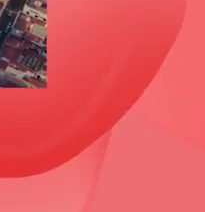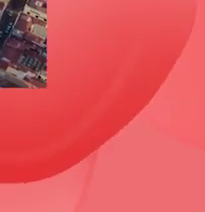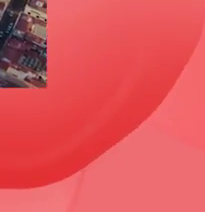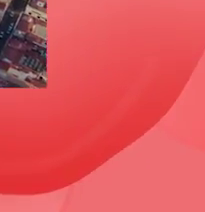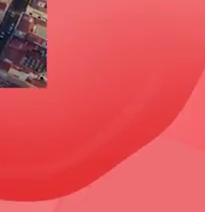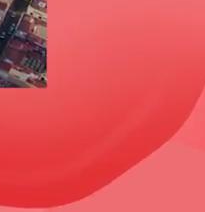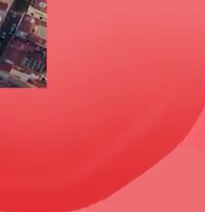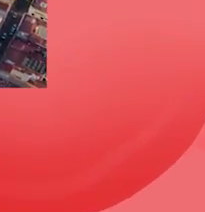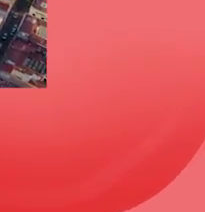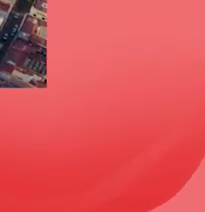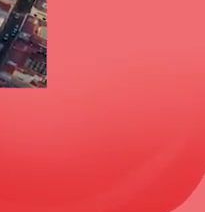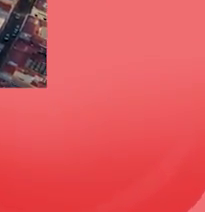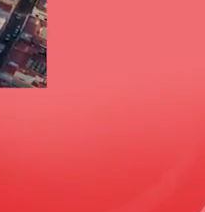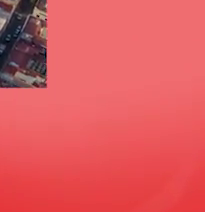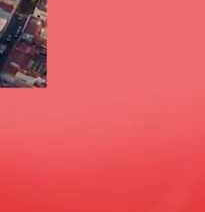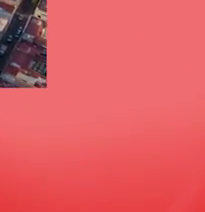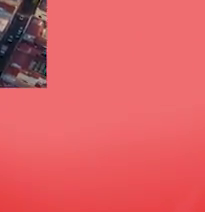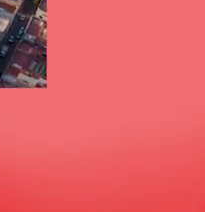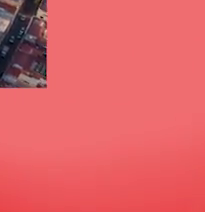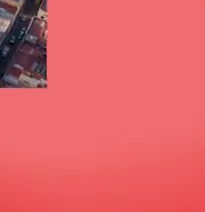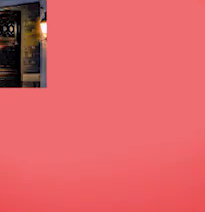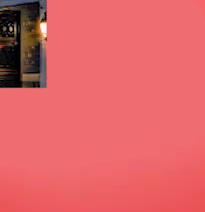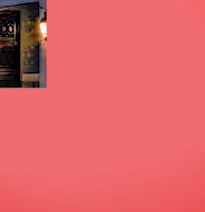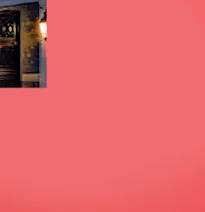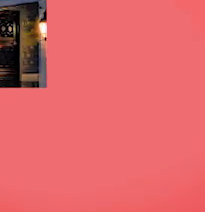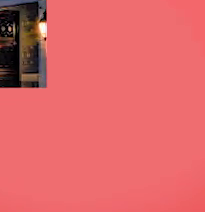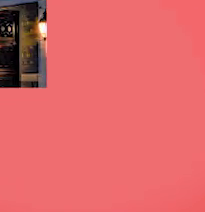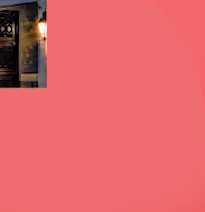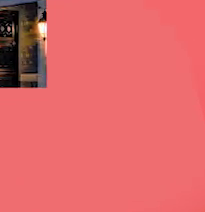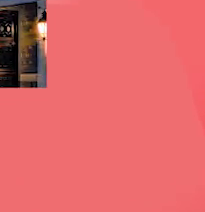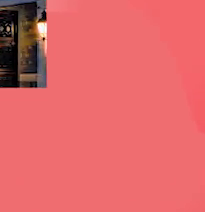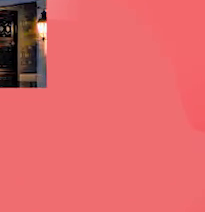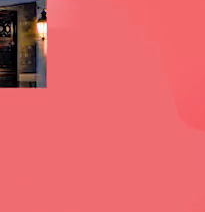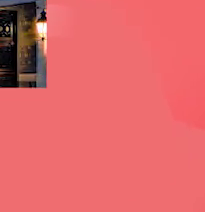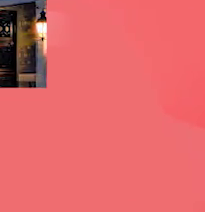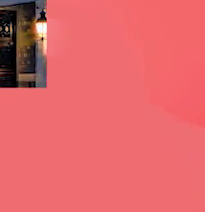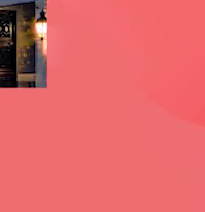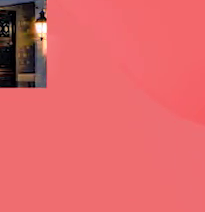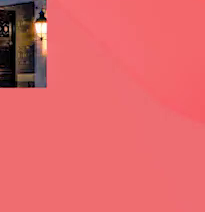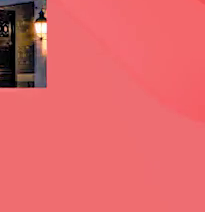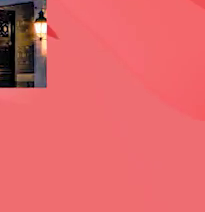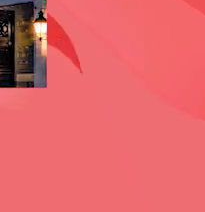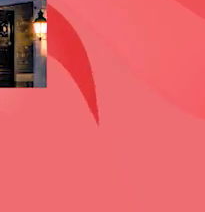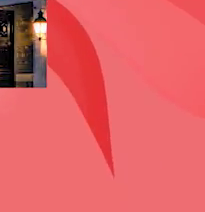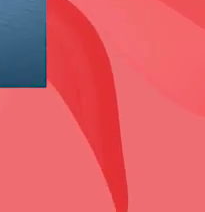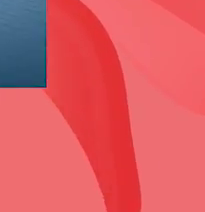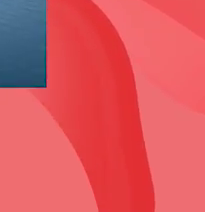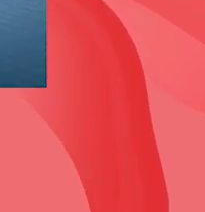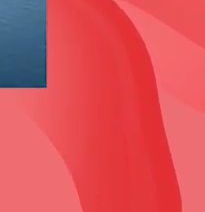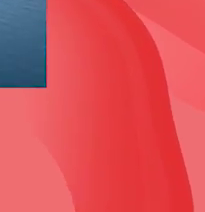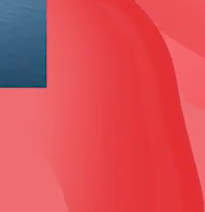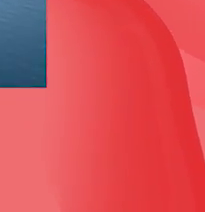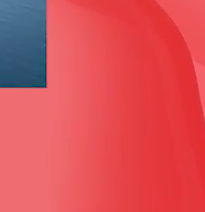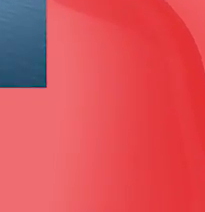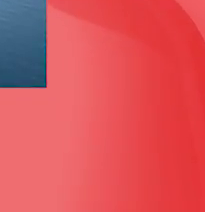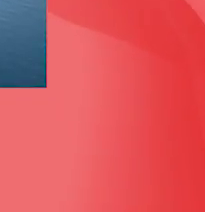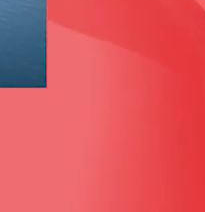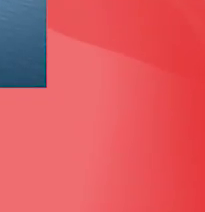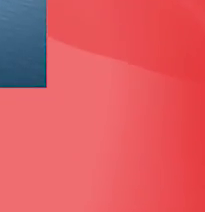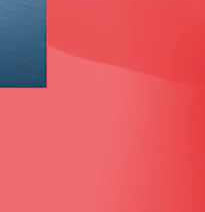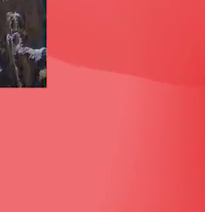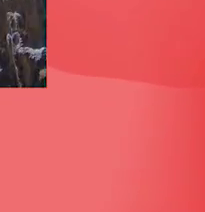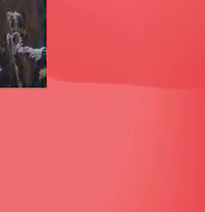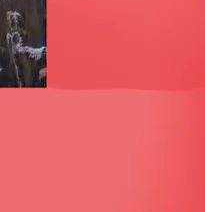Cantera inquebrantable, donde nuestra historia hizo su casa. Árida tu